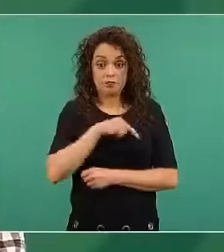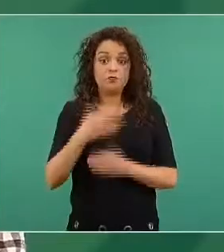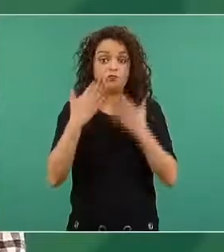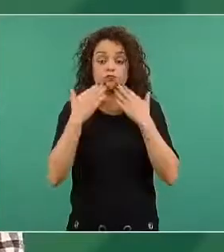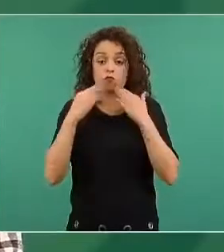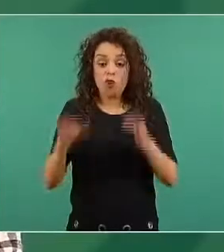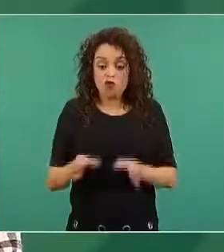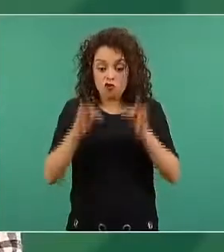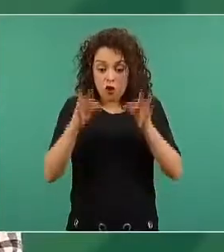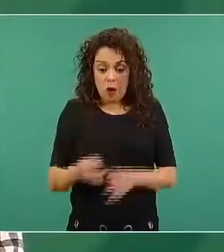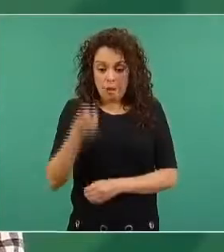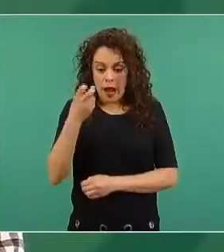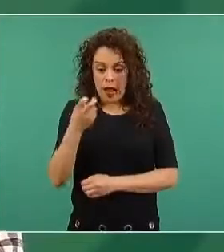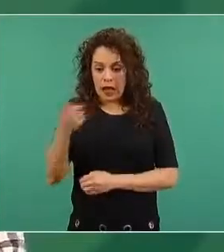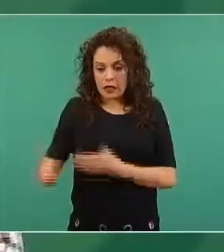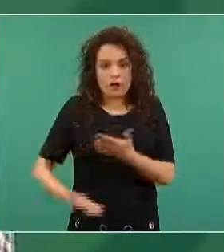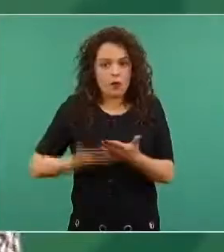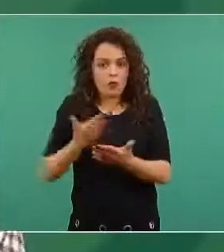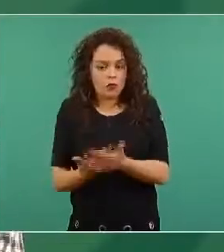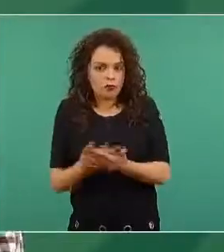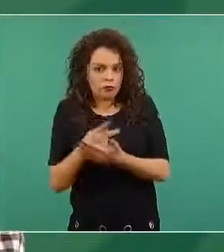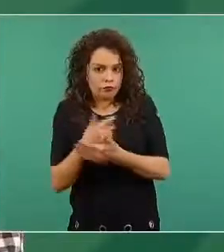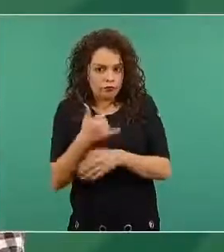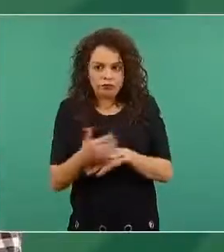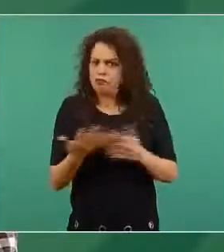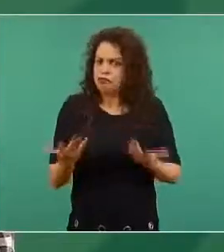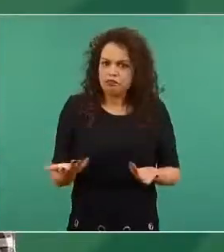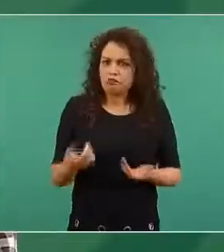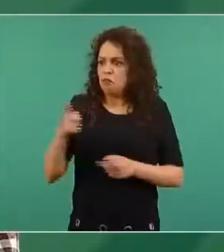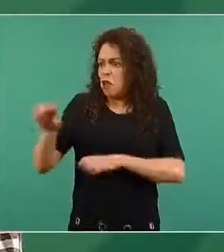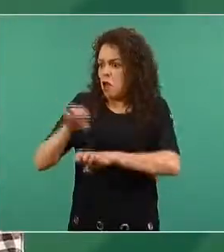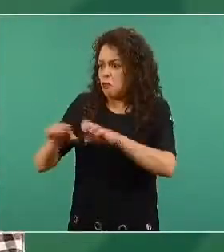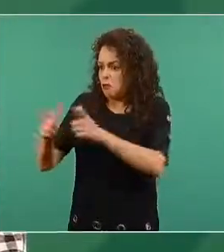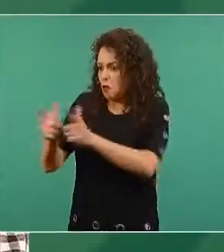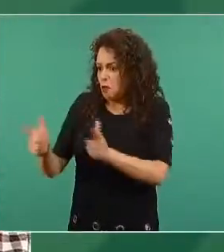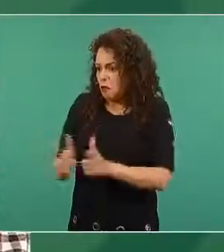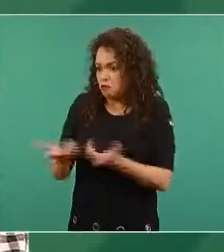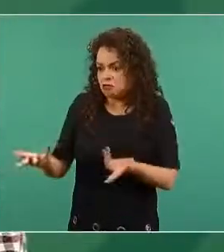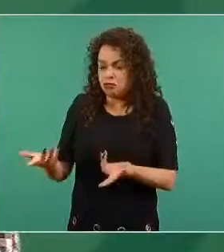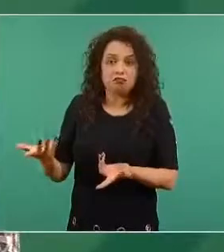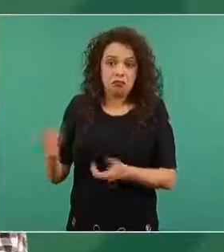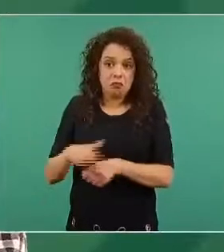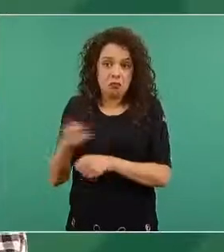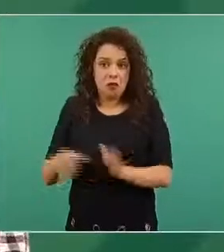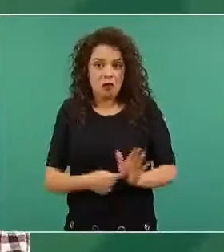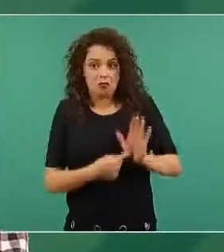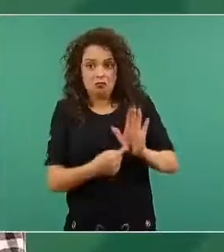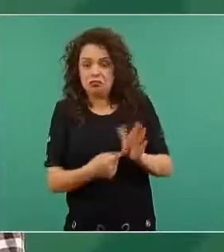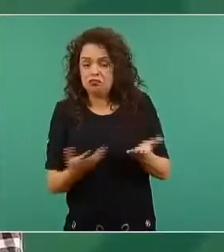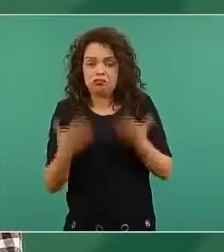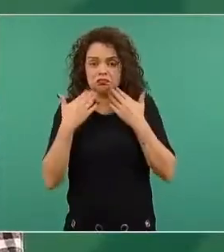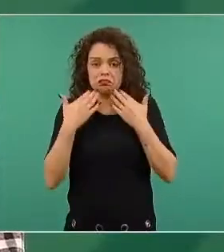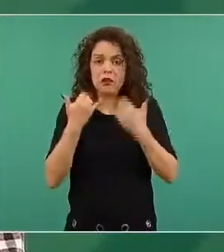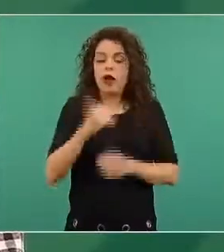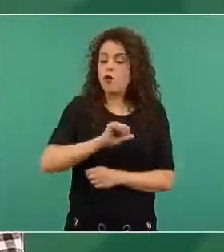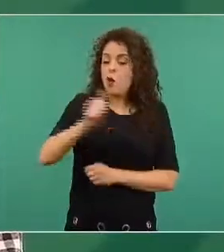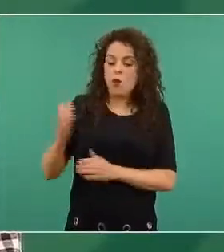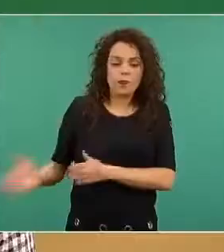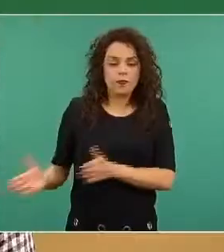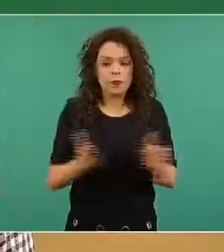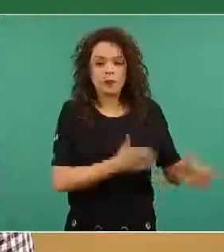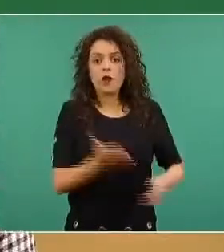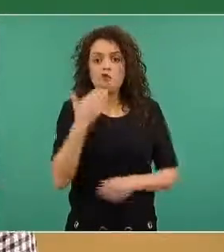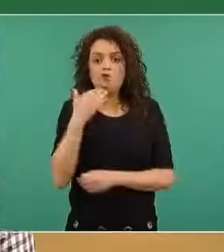formal de este tipo de proyectos. En un caso son un grupo de empresarios, no tendría por qué presentarlo. En otro caso, si no hay formalmente